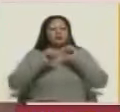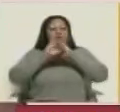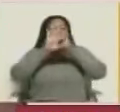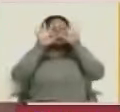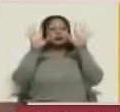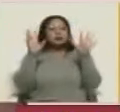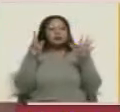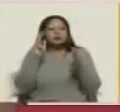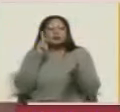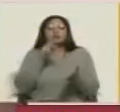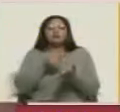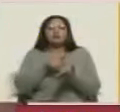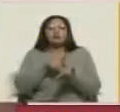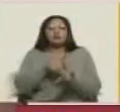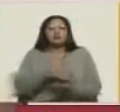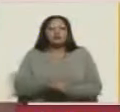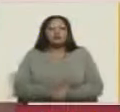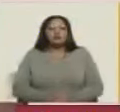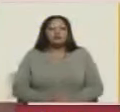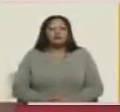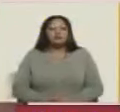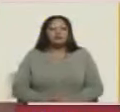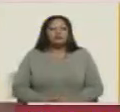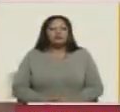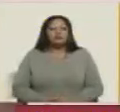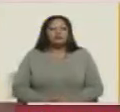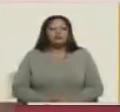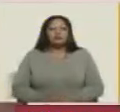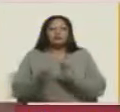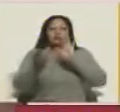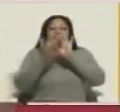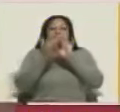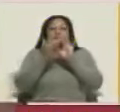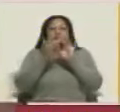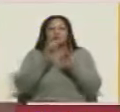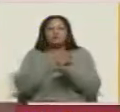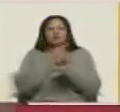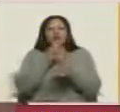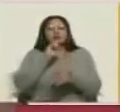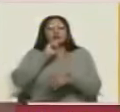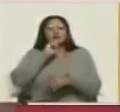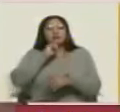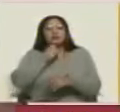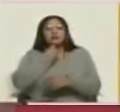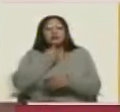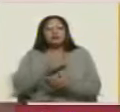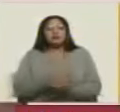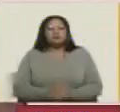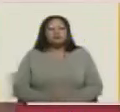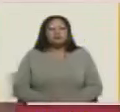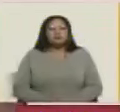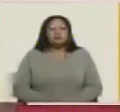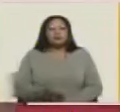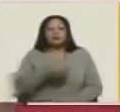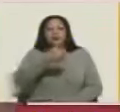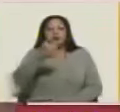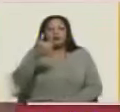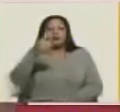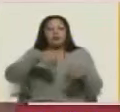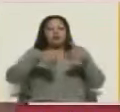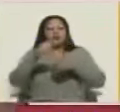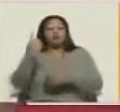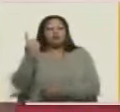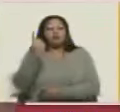de participación directa, universal, secreta. Cada votante, un solo